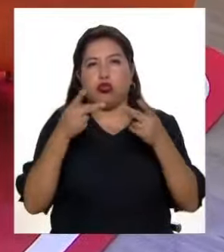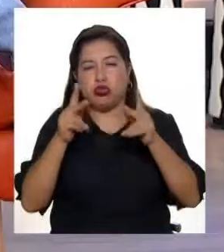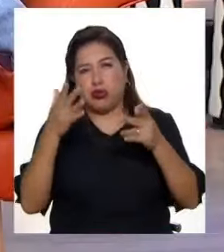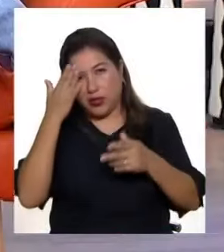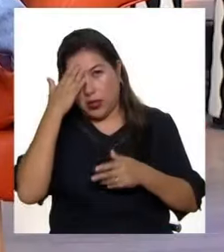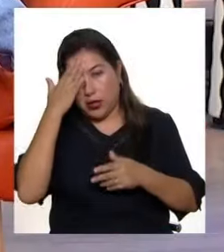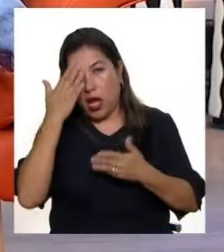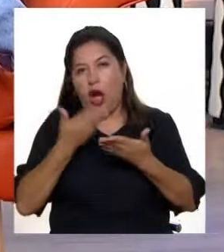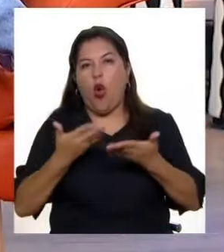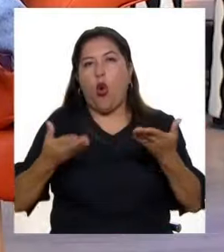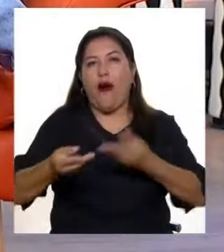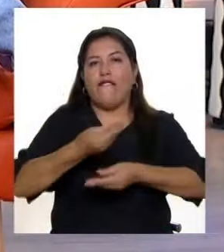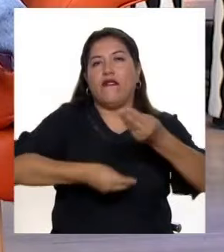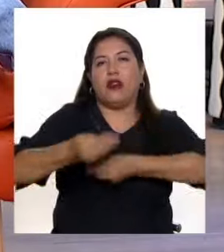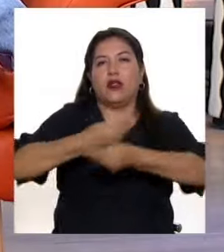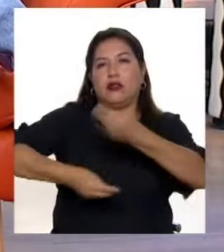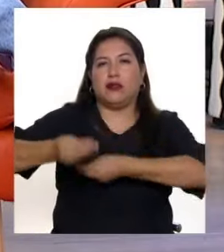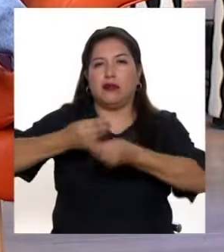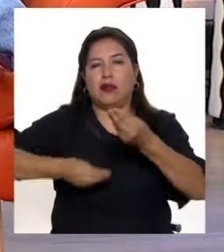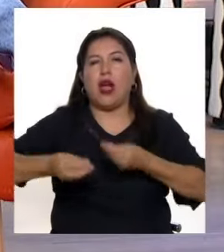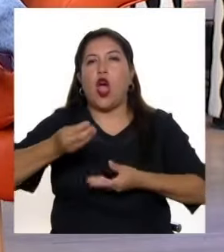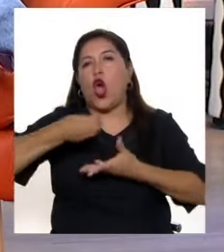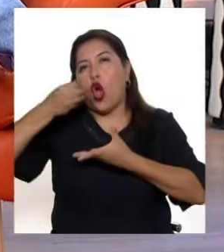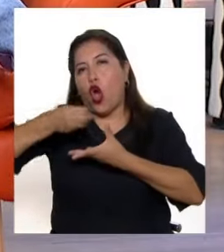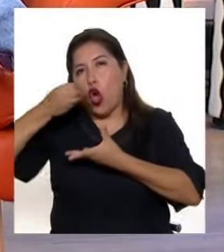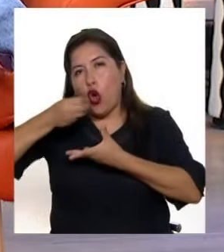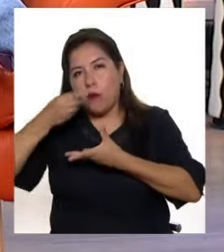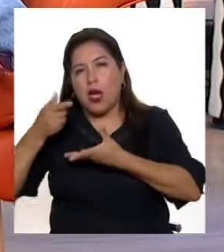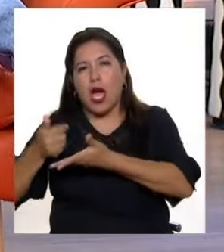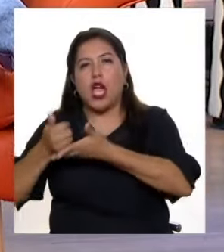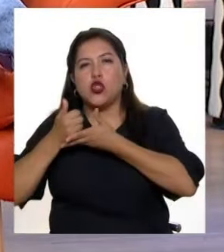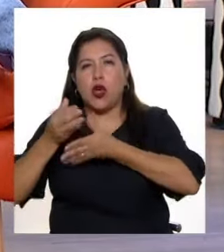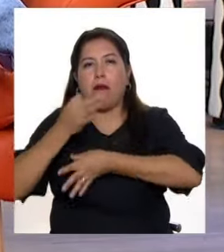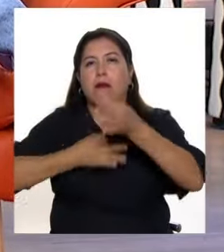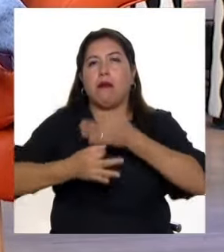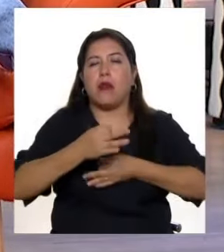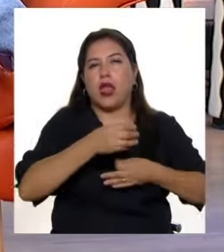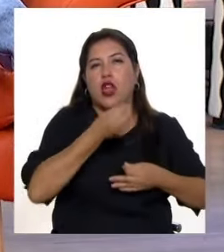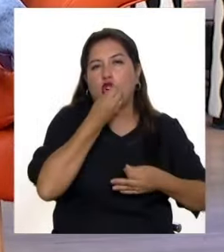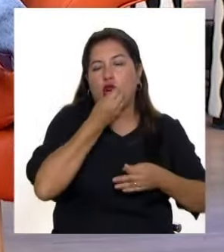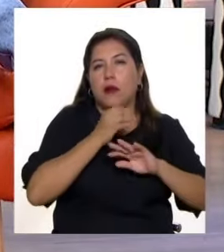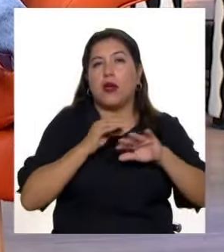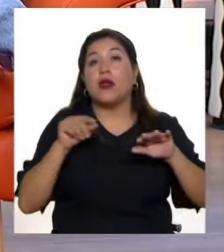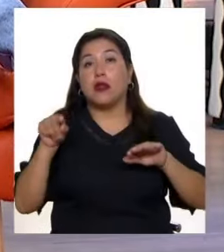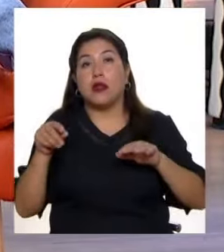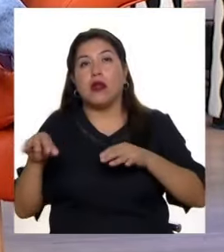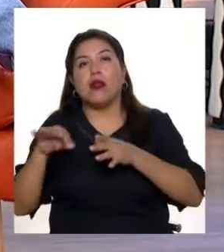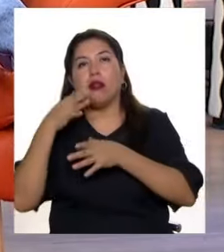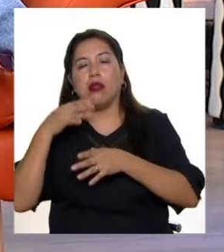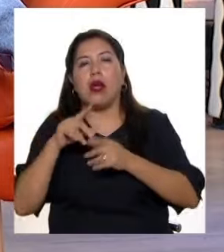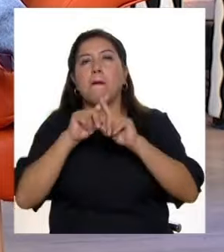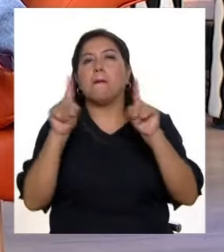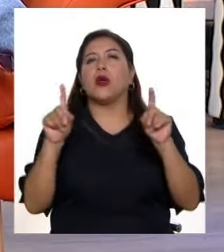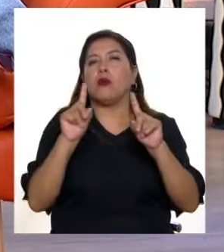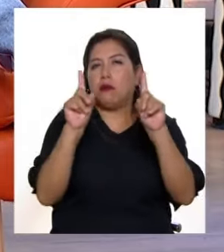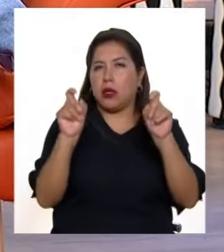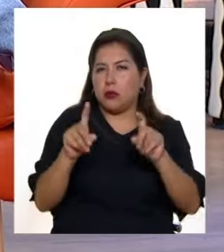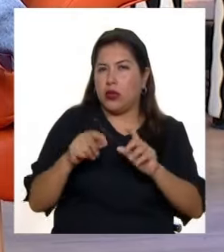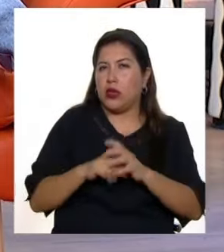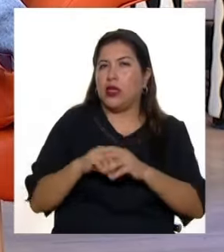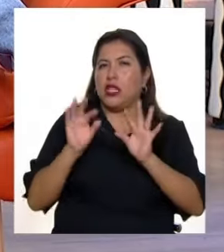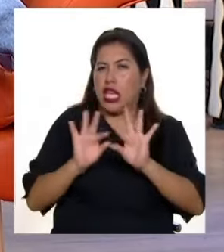de productos y suplementos alimentarios que pueden ser buenos. Yo creo que es muy importante primero establecer el diagnóstico